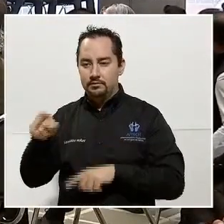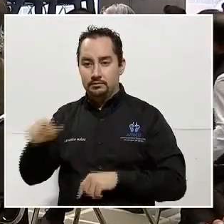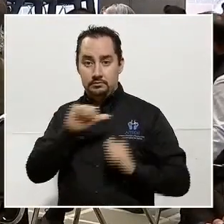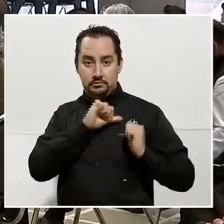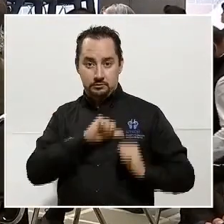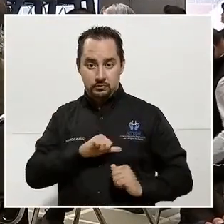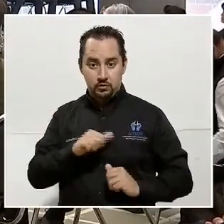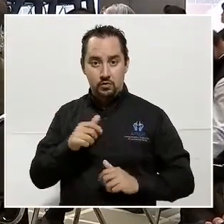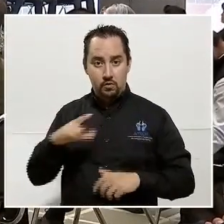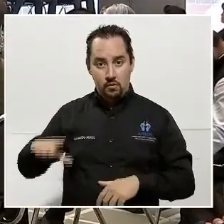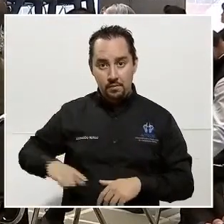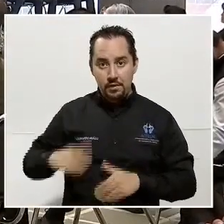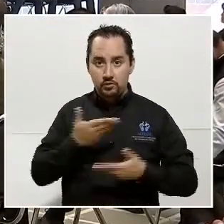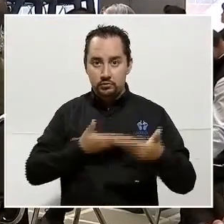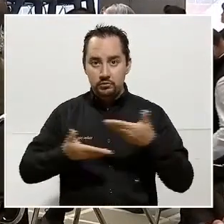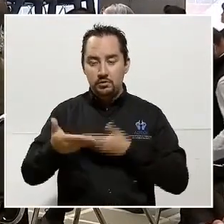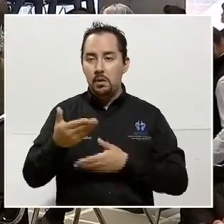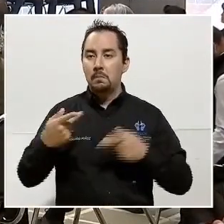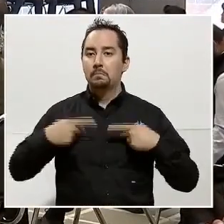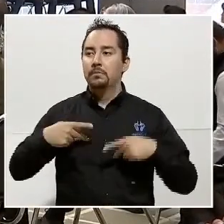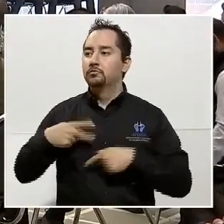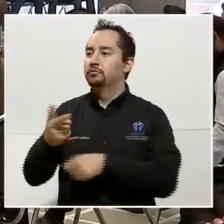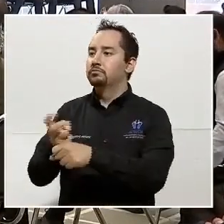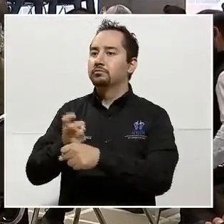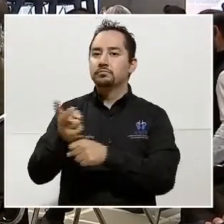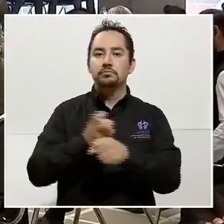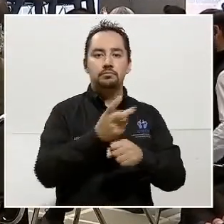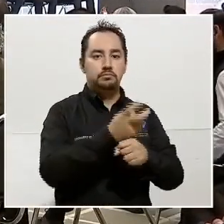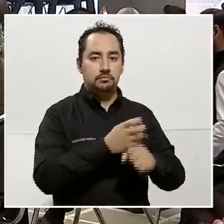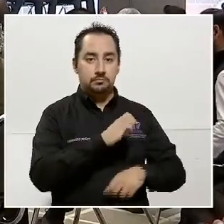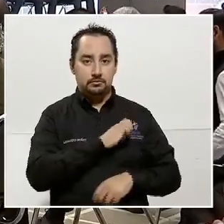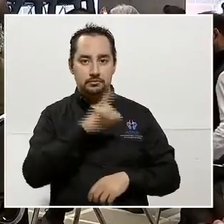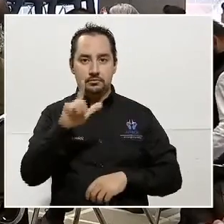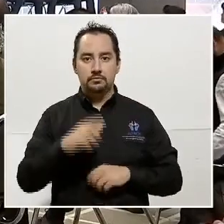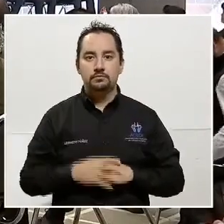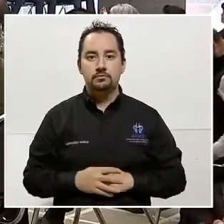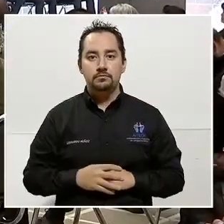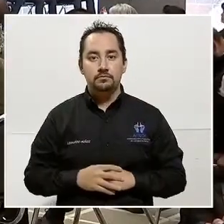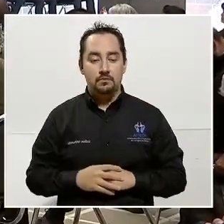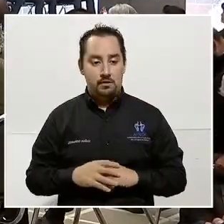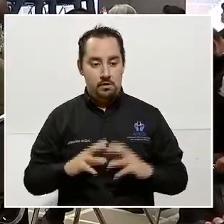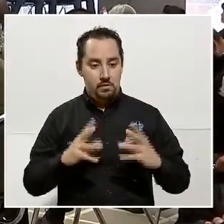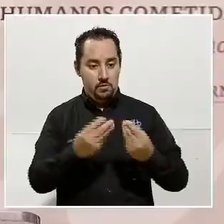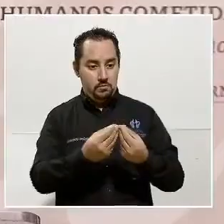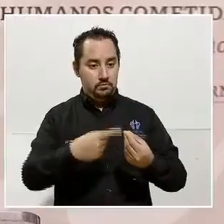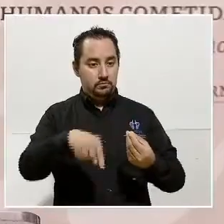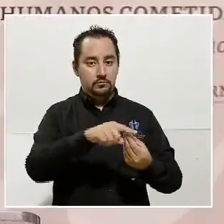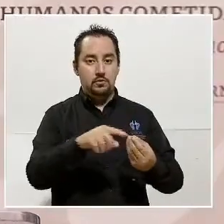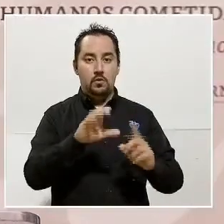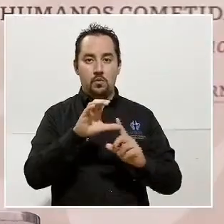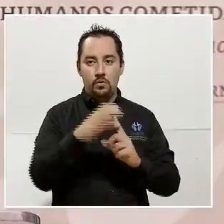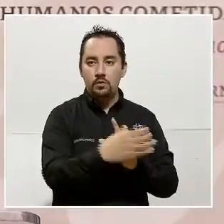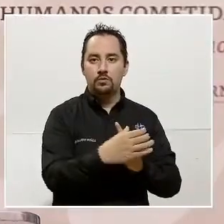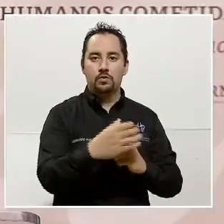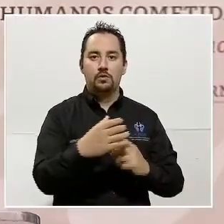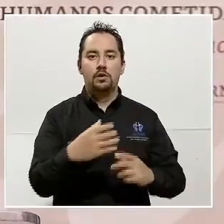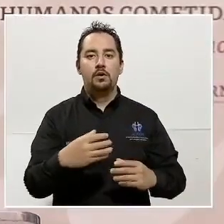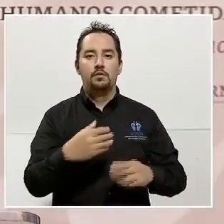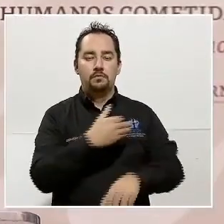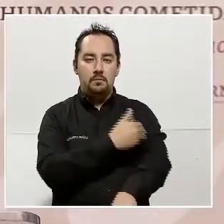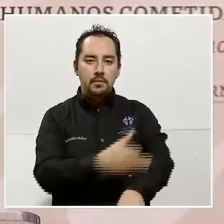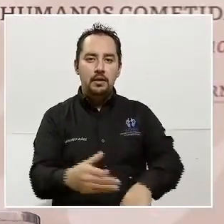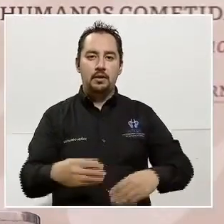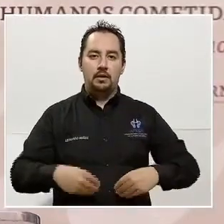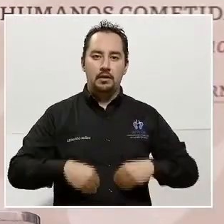comisión, personas invitadas especiales, colectivos de familiares de víctimas y sobrevivientes de